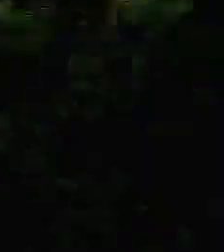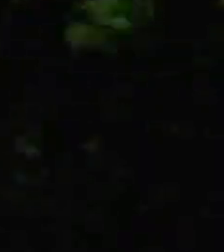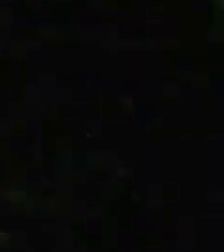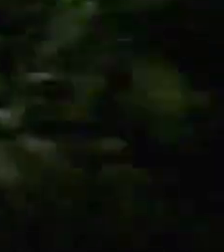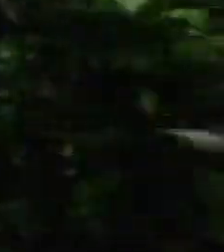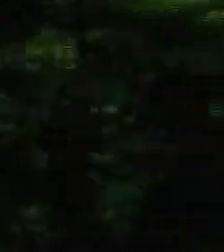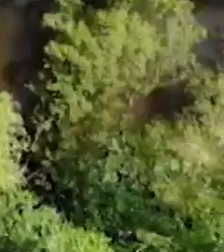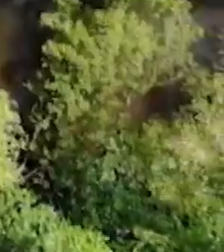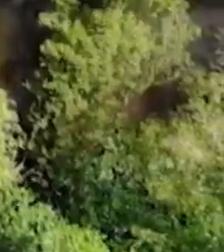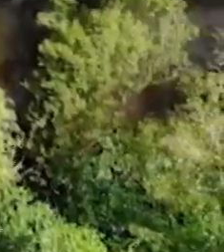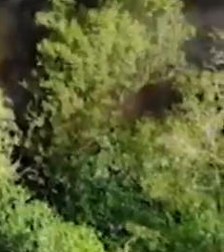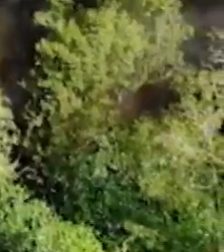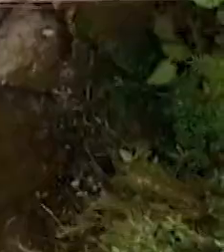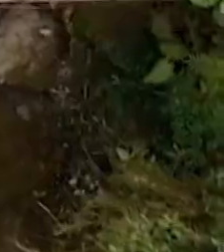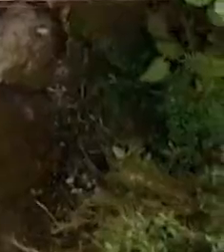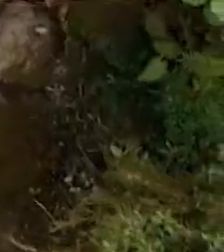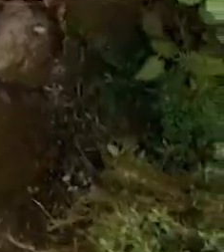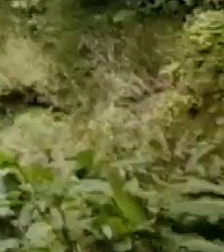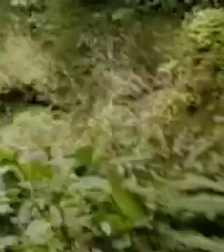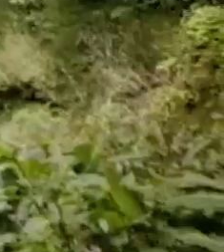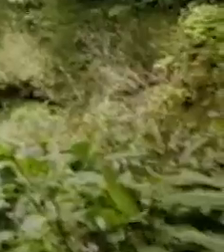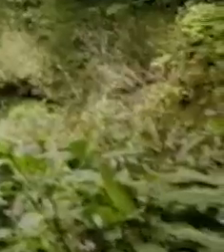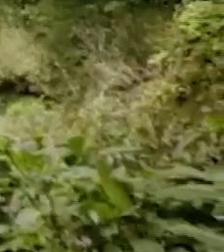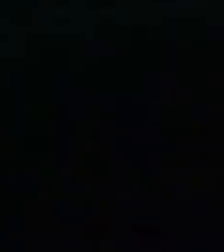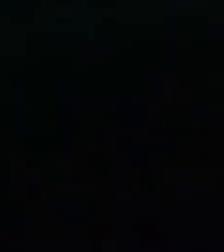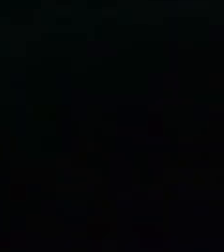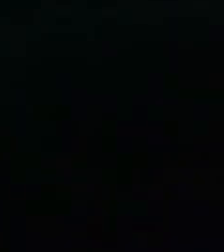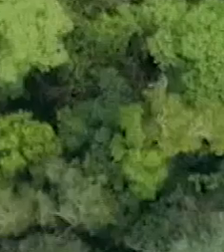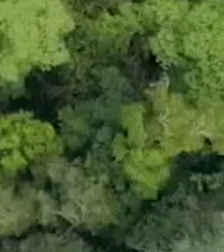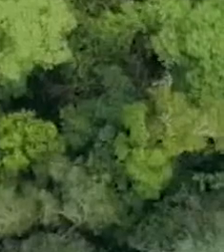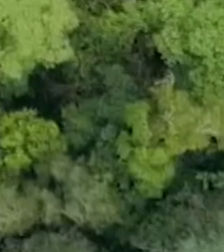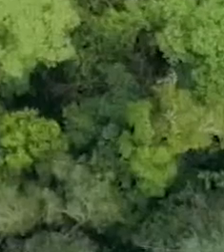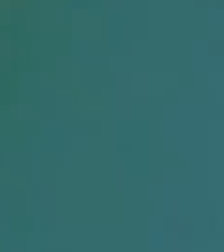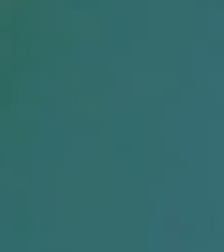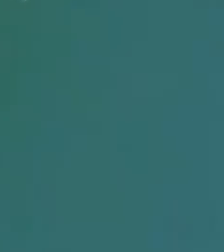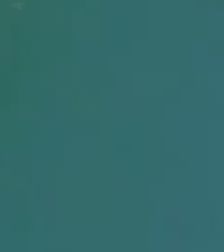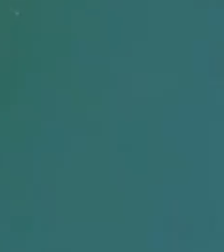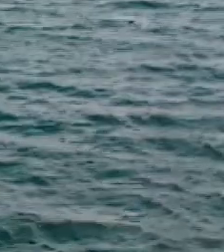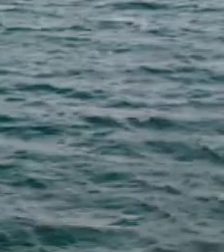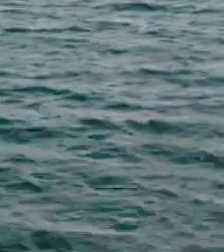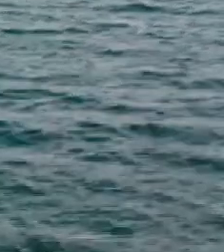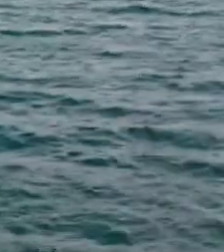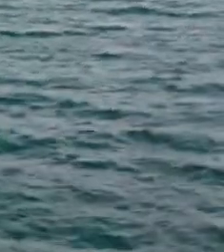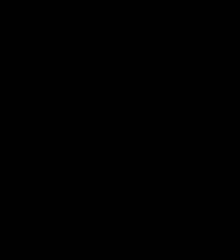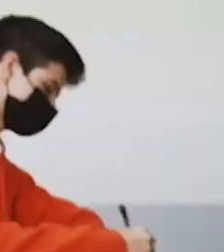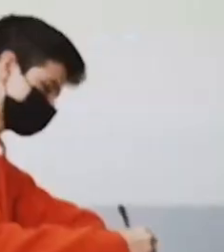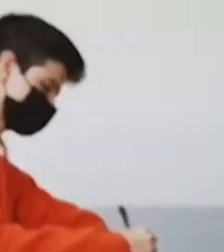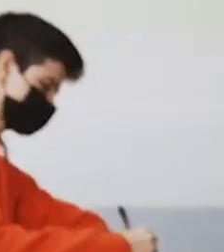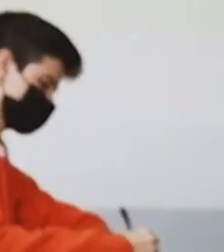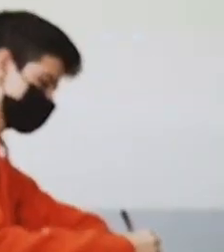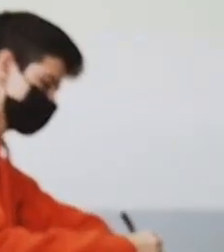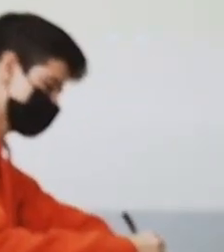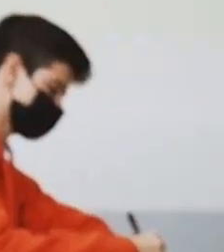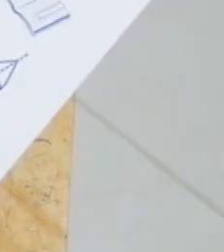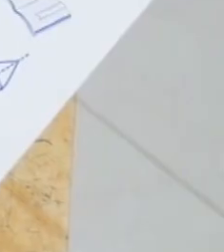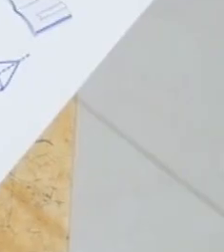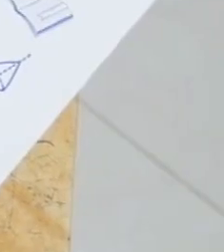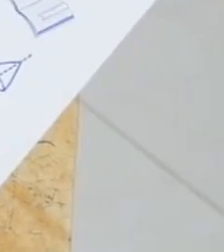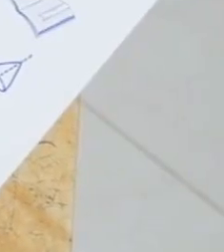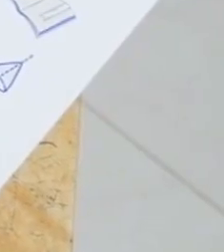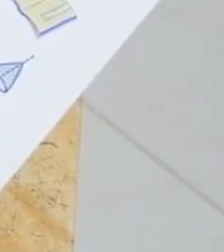Rica. Entre todos, cuidémonos juntos. Ingresa a vamosaturistear.com. Yo sigo estudiando para